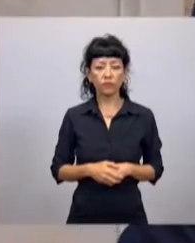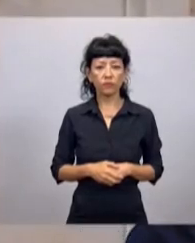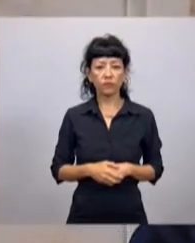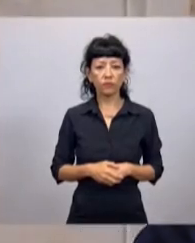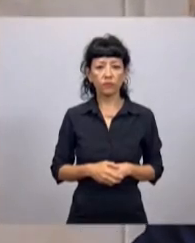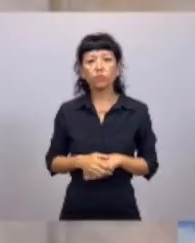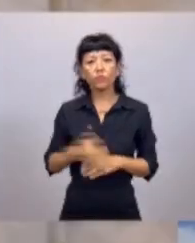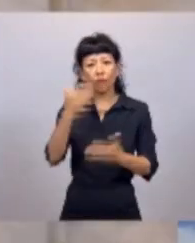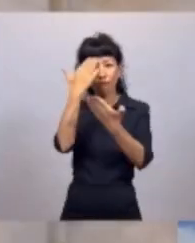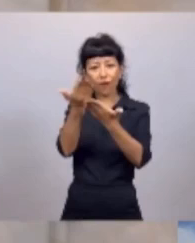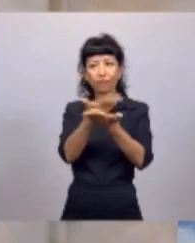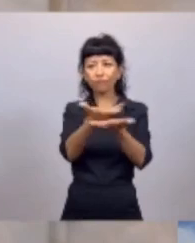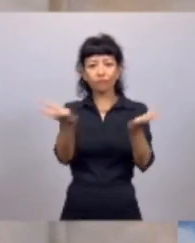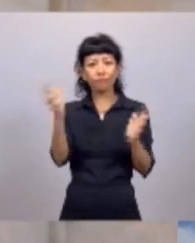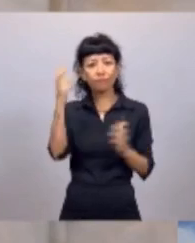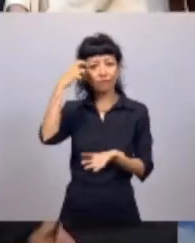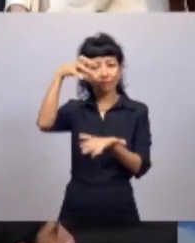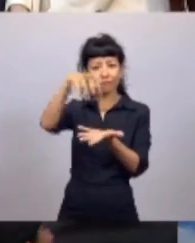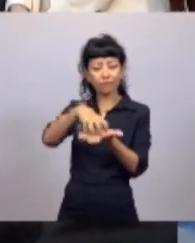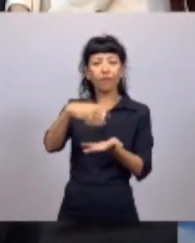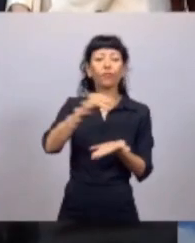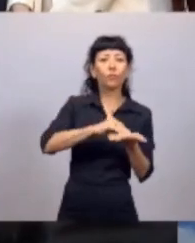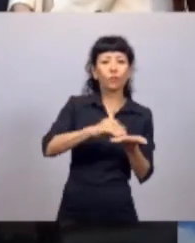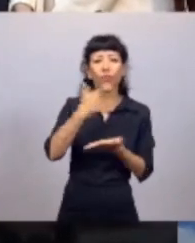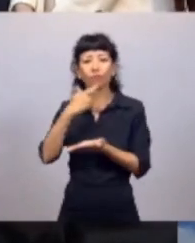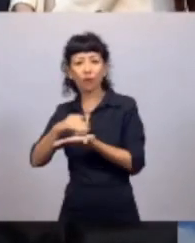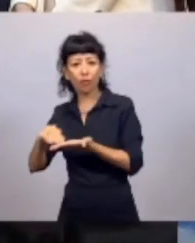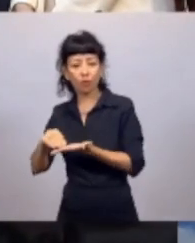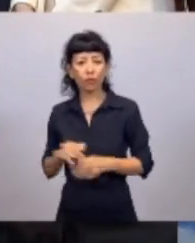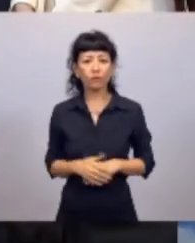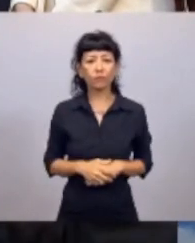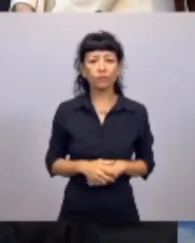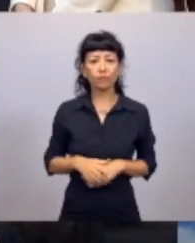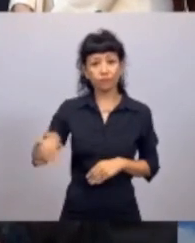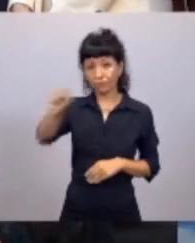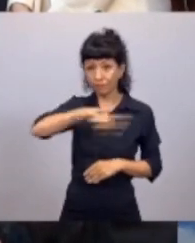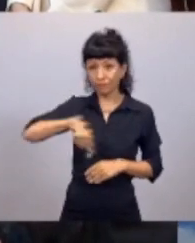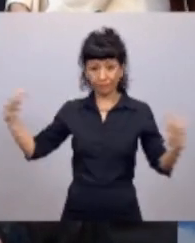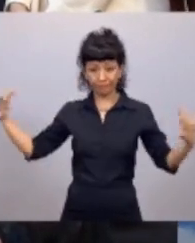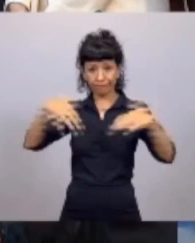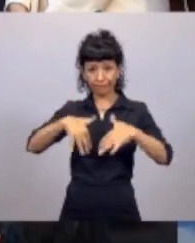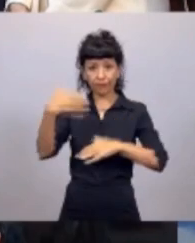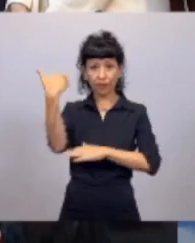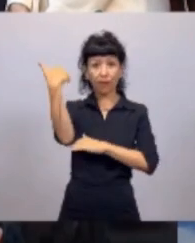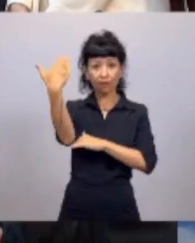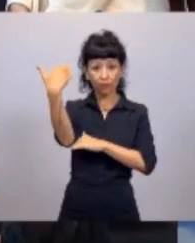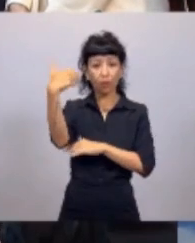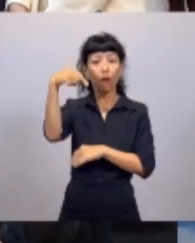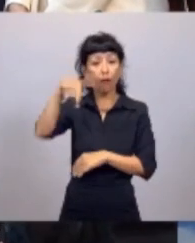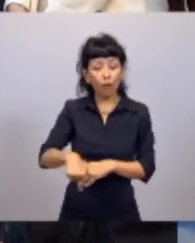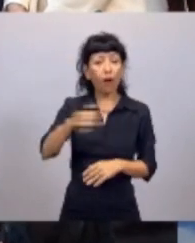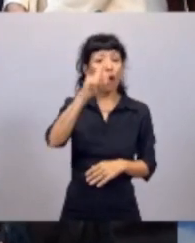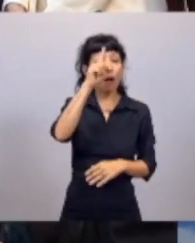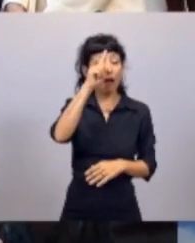congreso en Buenos Aires entre gritos de Argentina Argentina m y su vicepresidenta Victoria villarruel han proclamado su lealtad